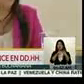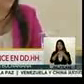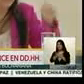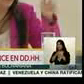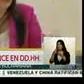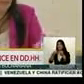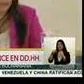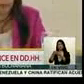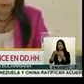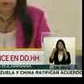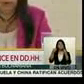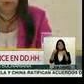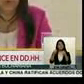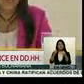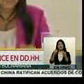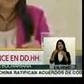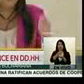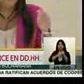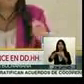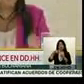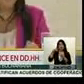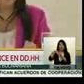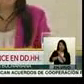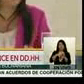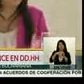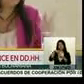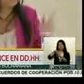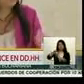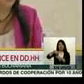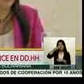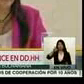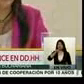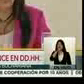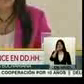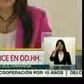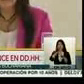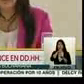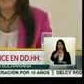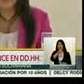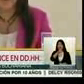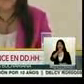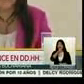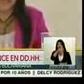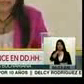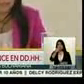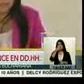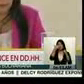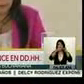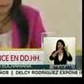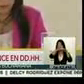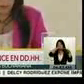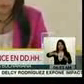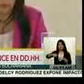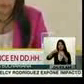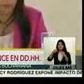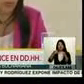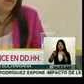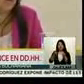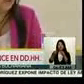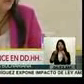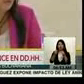estrangular la economía y someter al pueblo de Venezuela que En definitiva busque la intervención internacional para apoderarse de sus